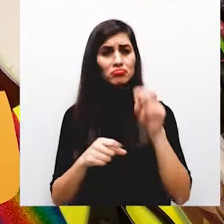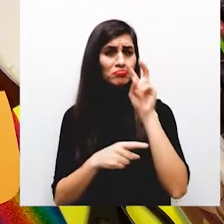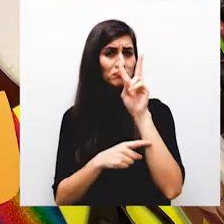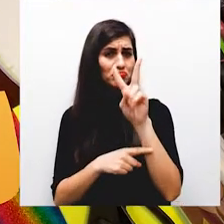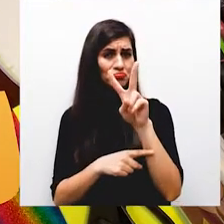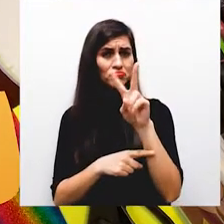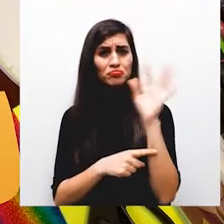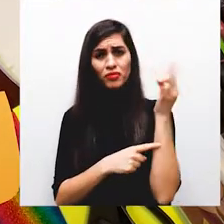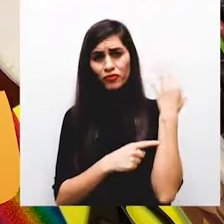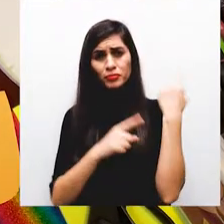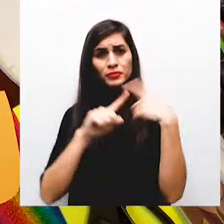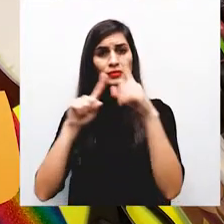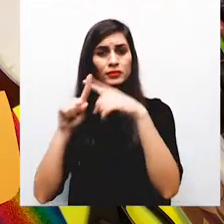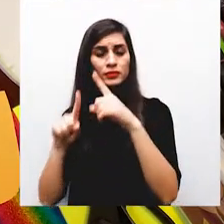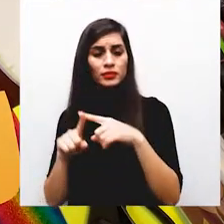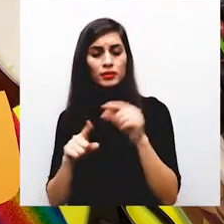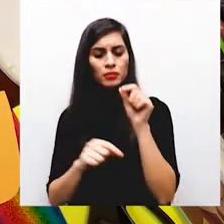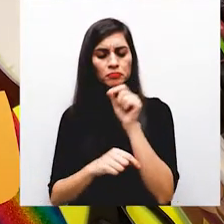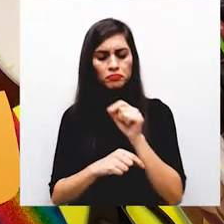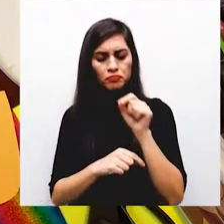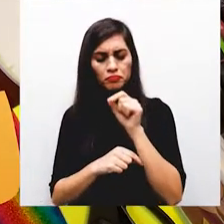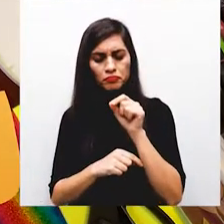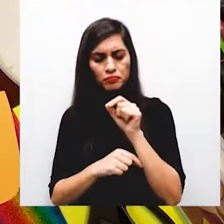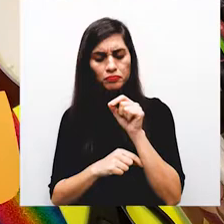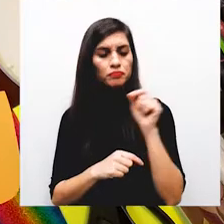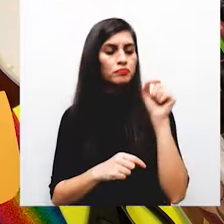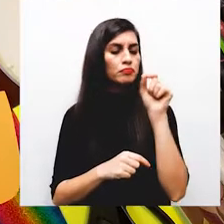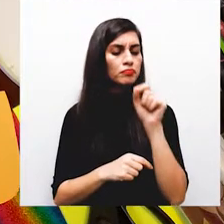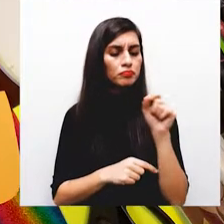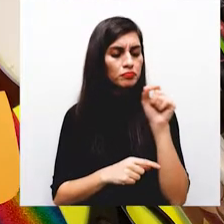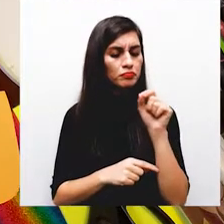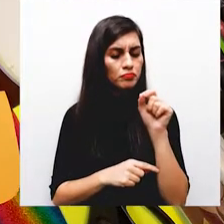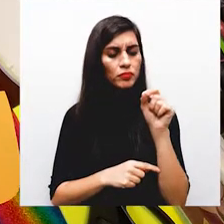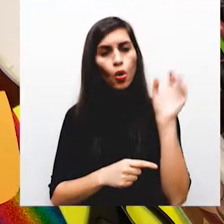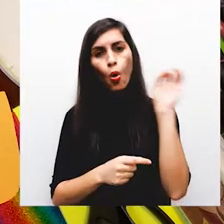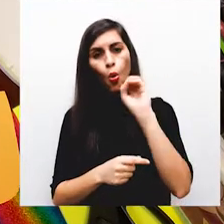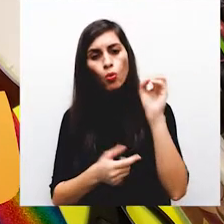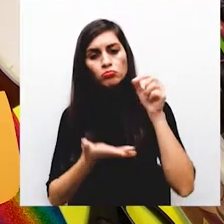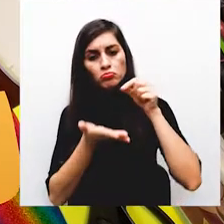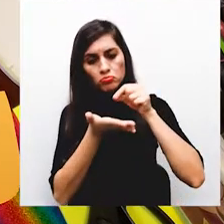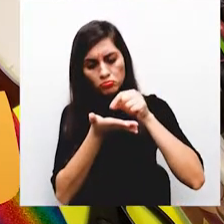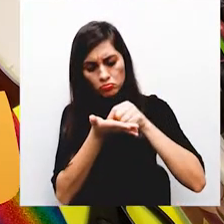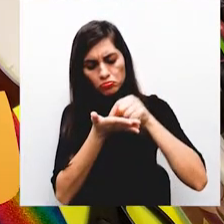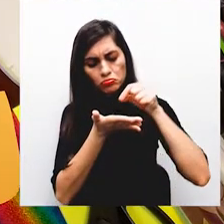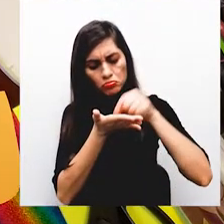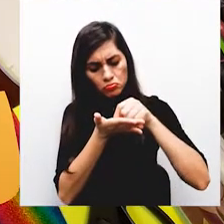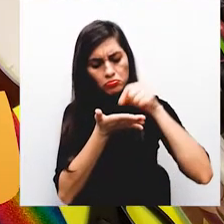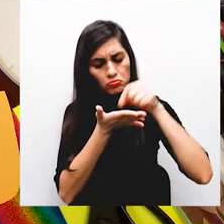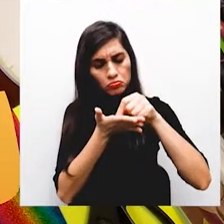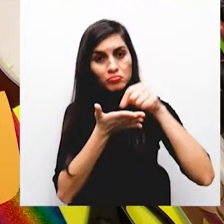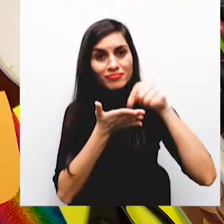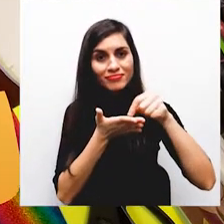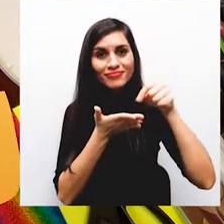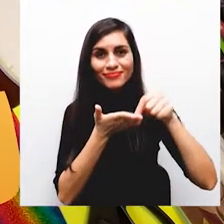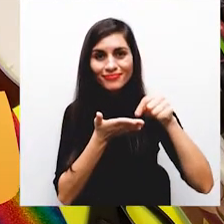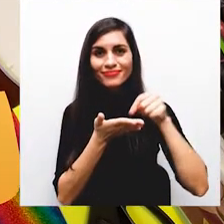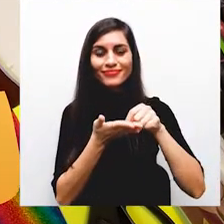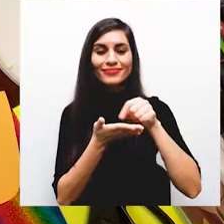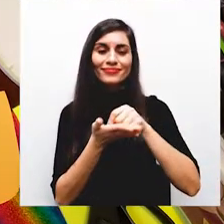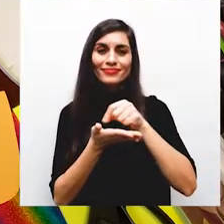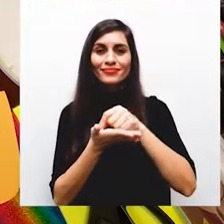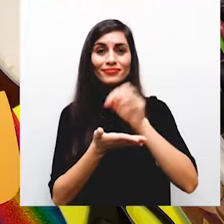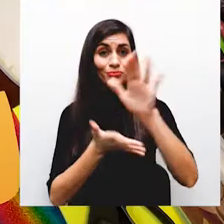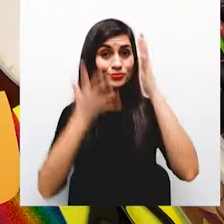puntos los podemos hacer de dos formas, ya haciendo la forma circular y rellenándola por dentro, o directamente ir